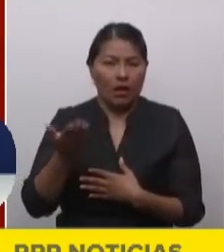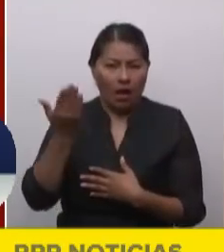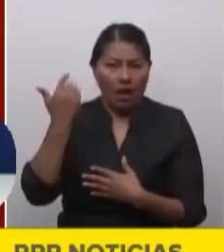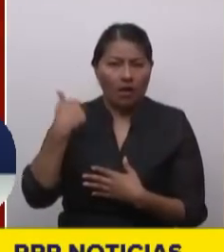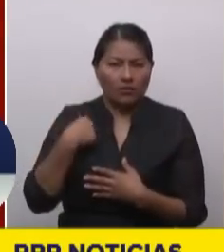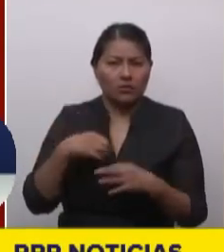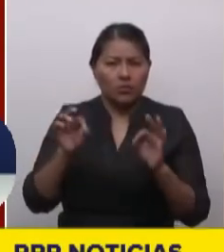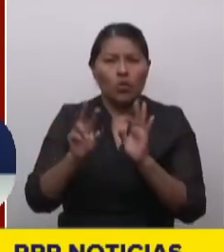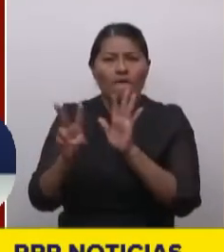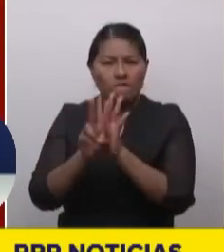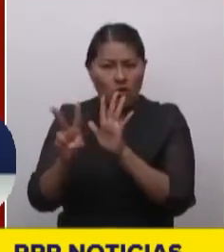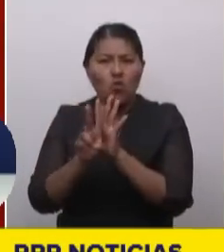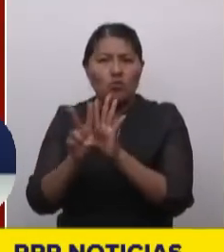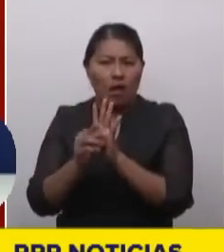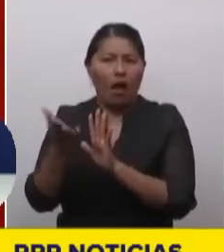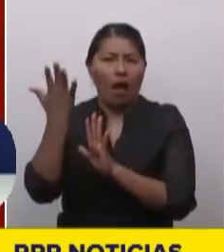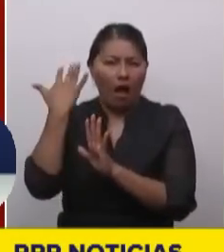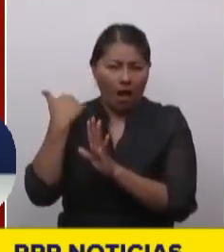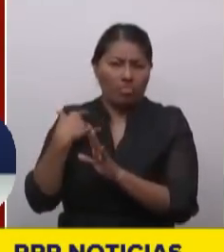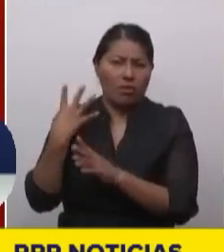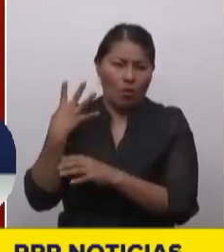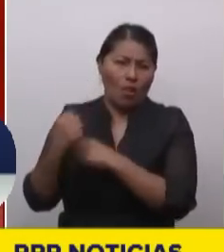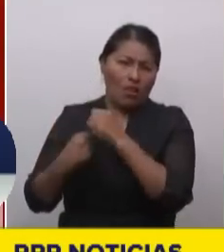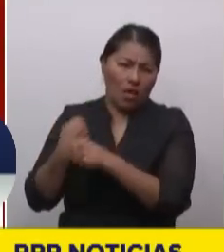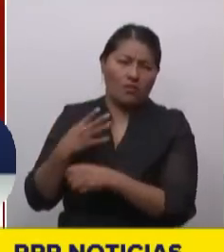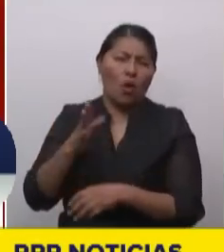al voluntariado hace 40 años. Sé cómo